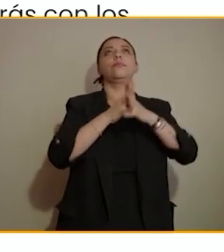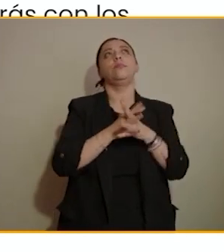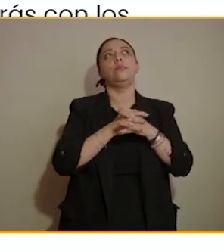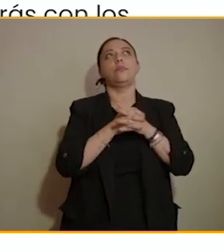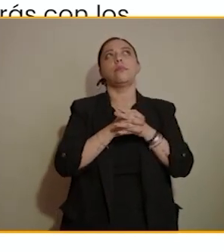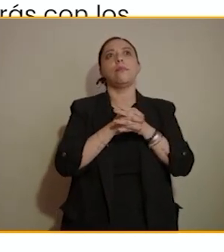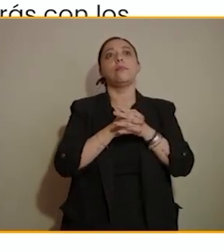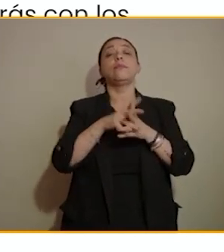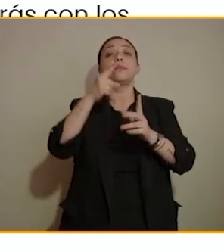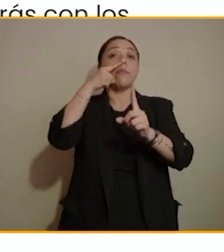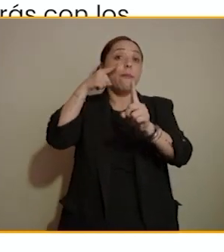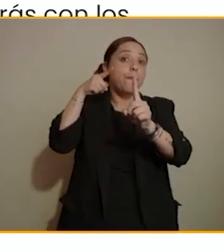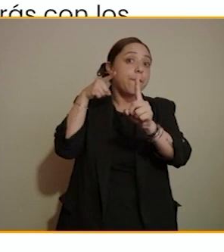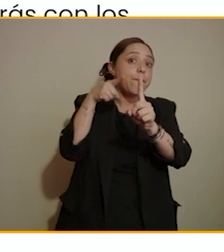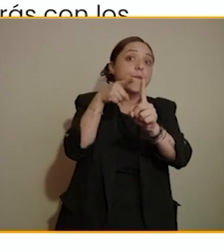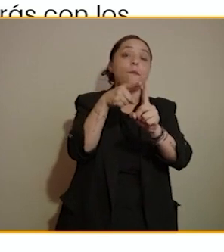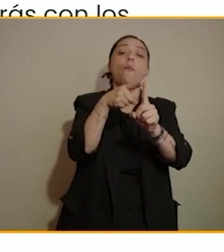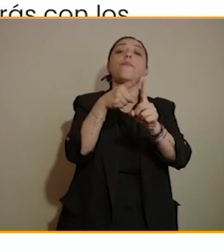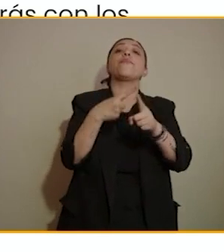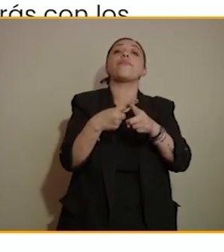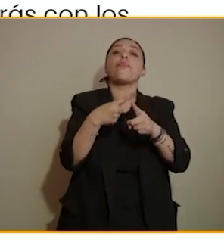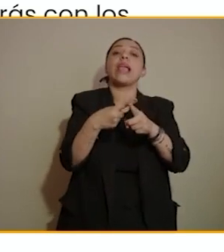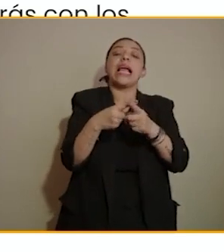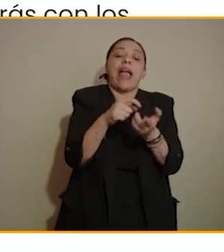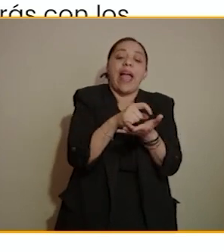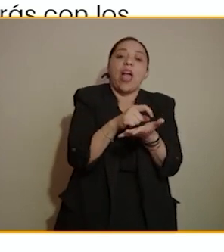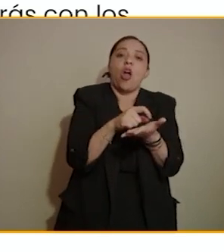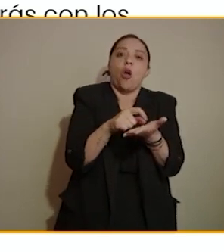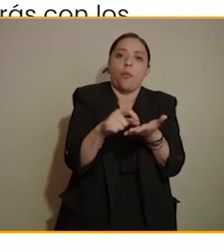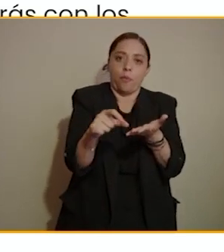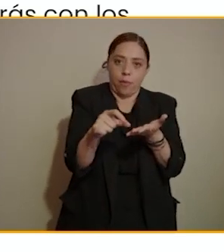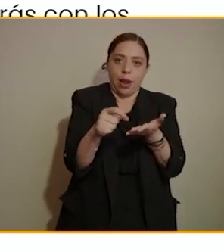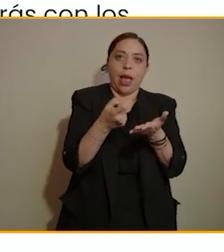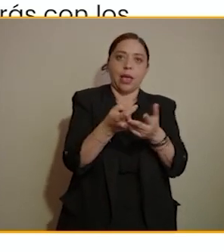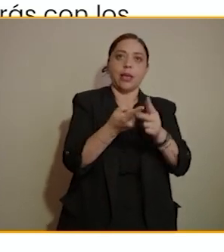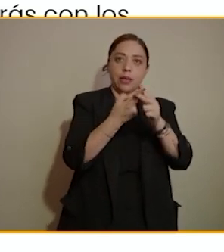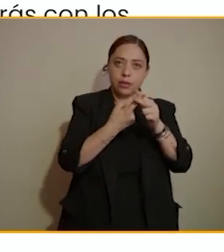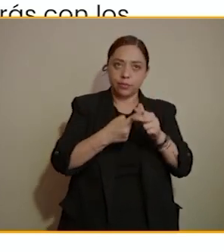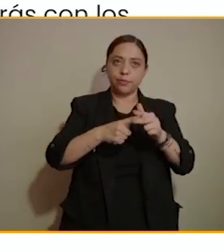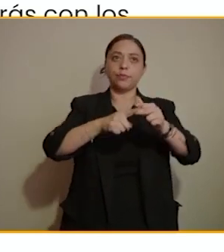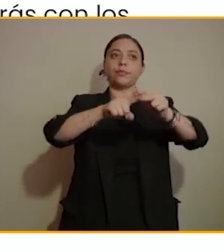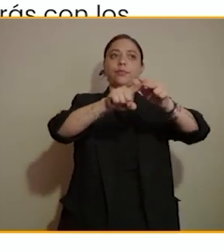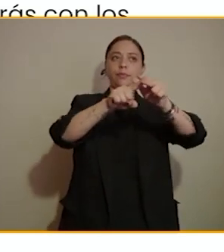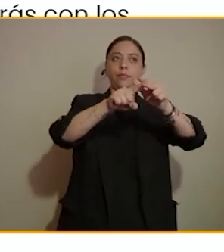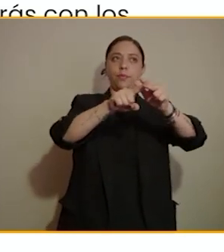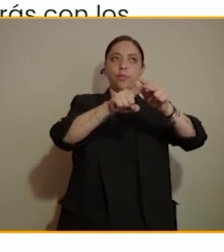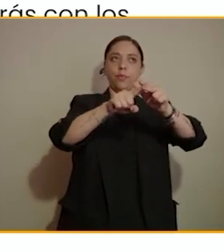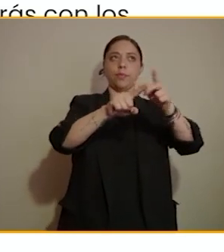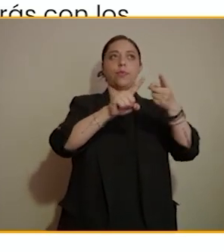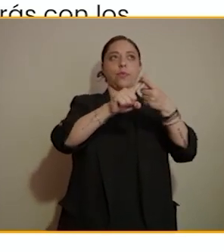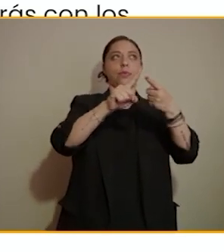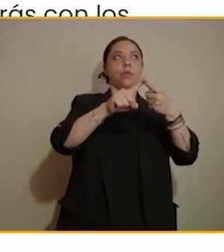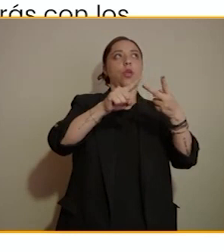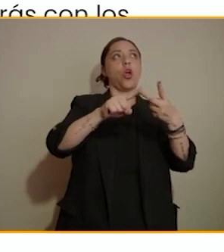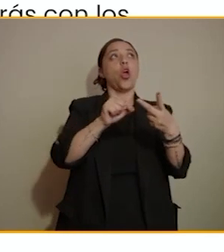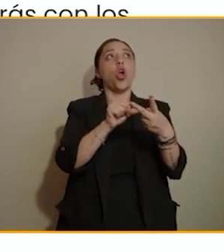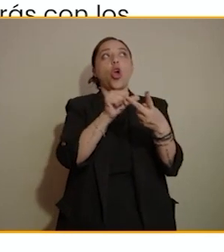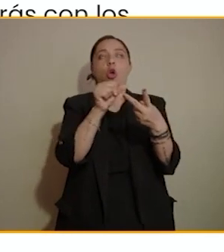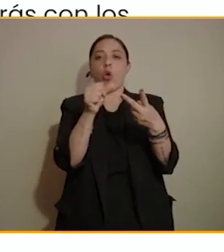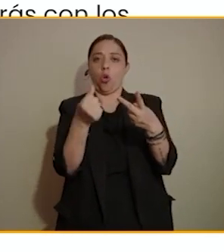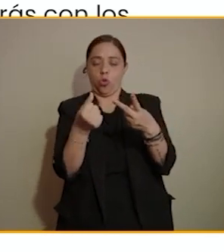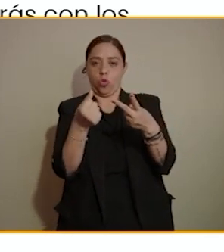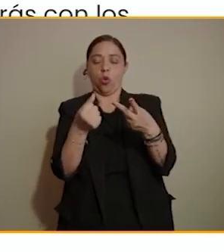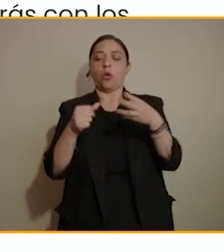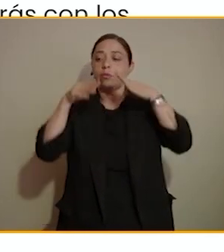específicamente empujadas por el comprador, con un customer centricity, le llaman por ahí, o que están centradas